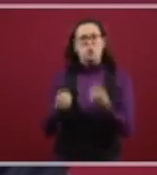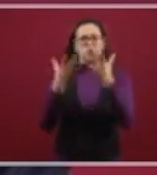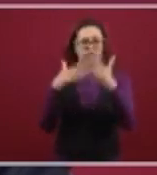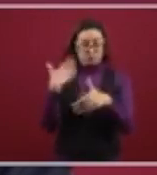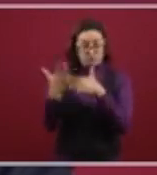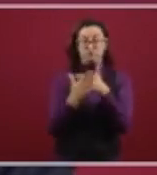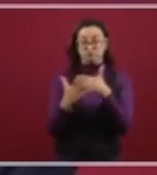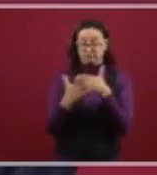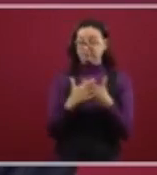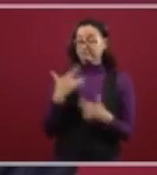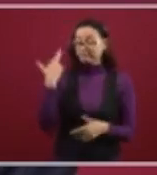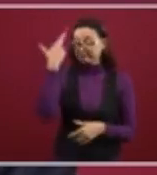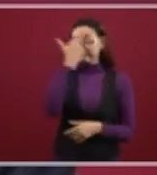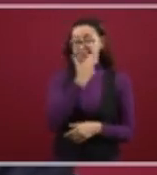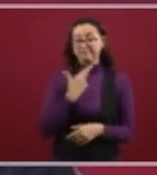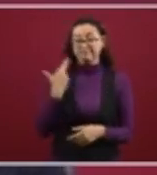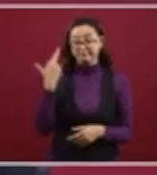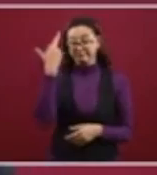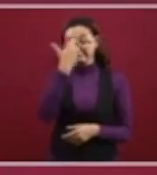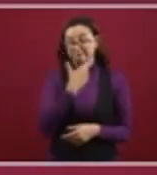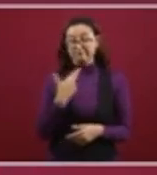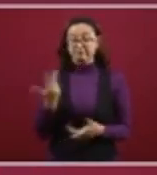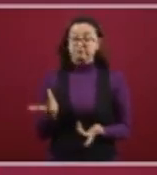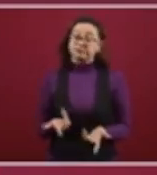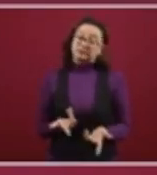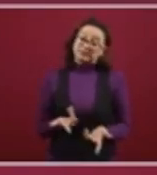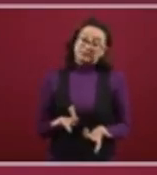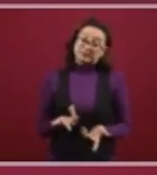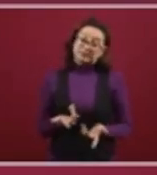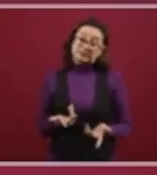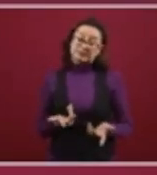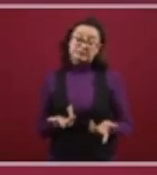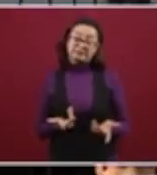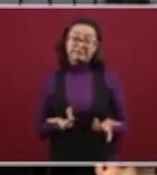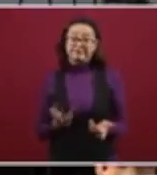evaluación. Y si hace falta,